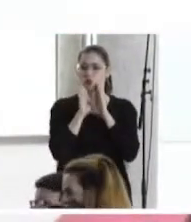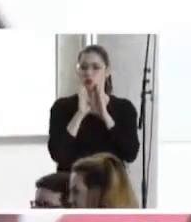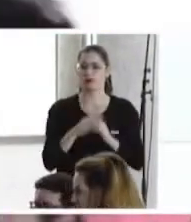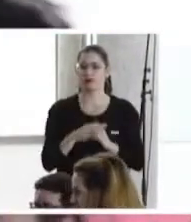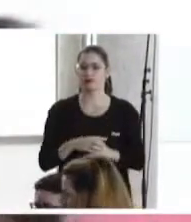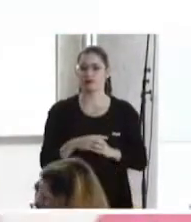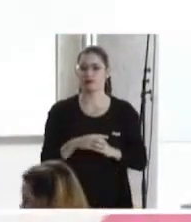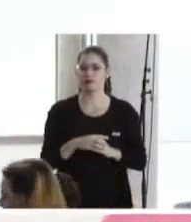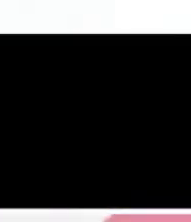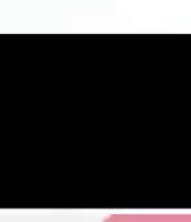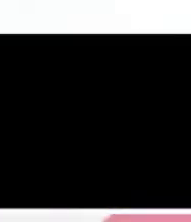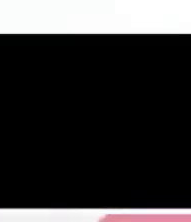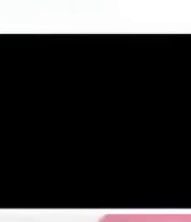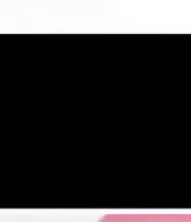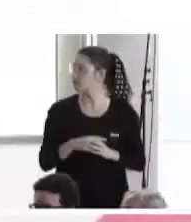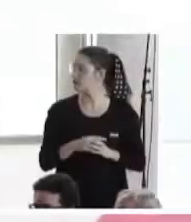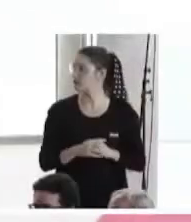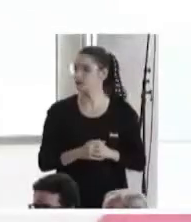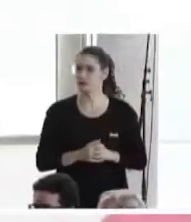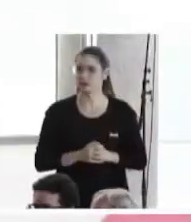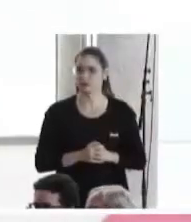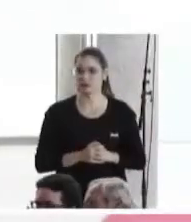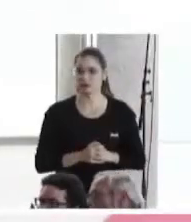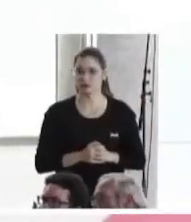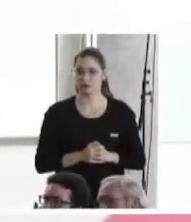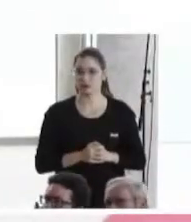ya salió ya salió